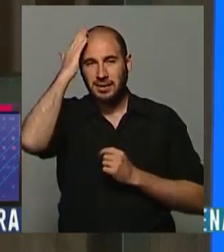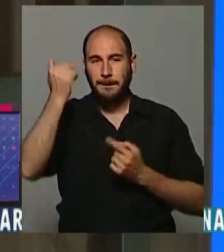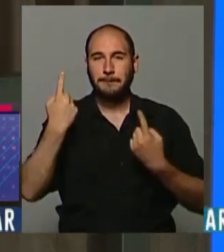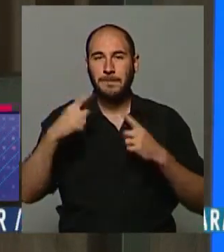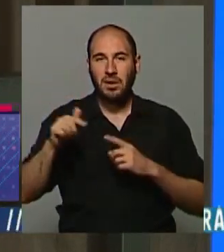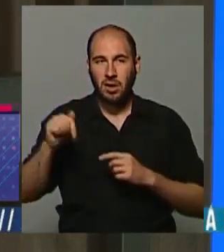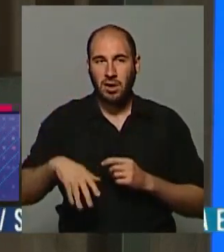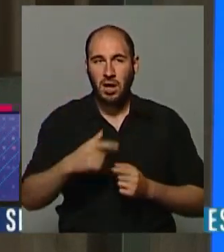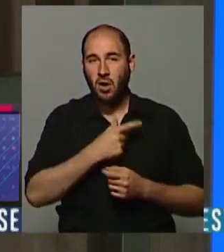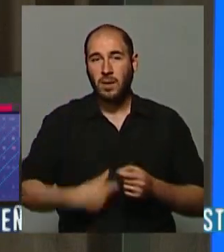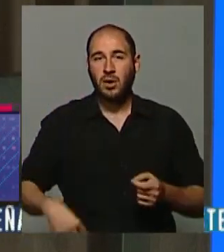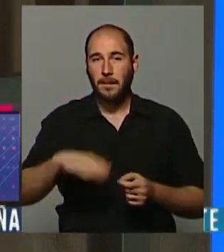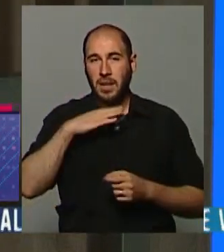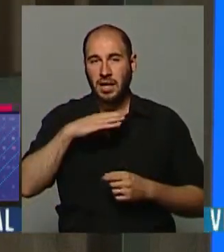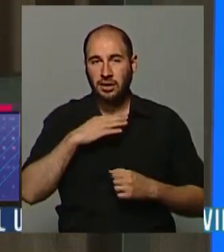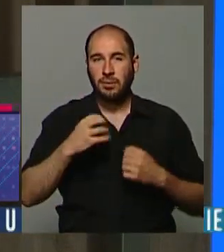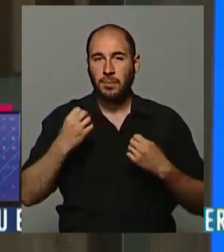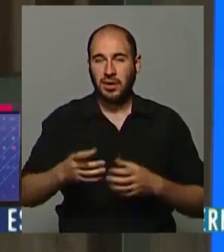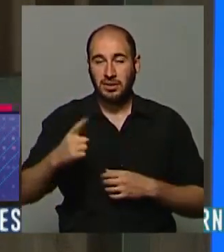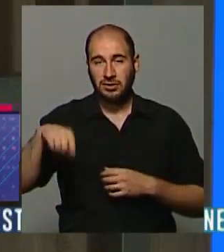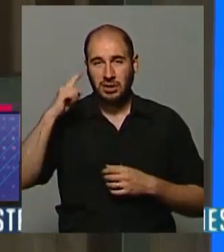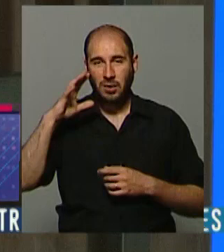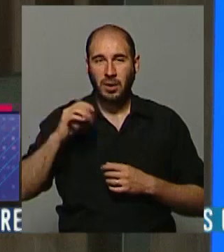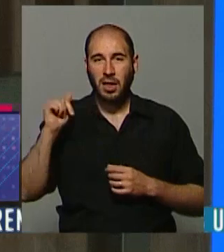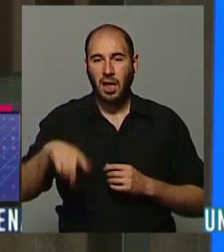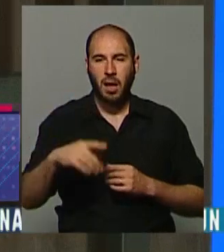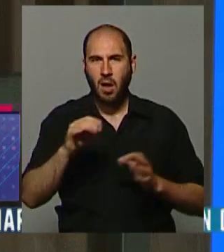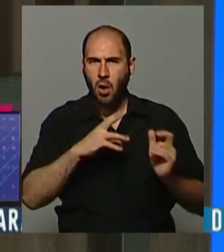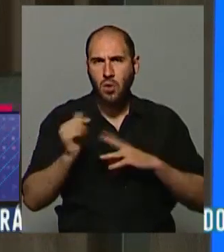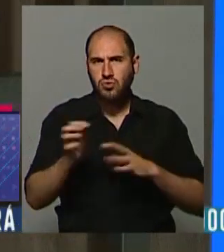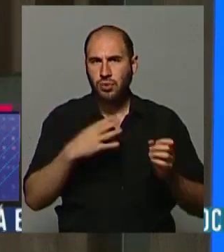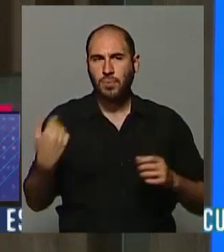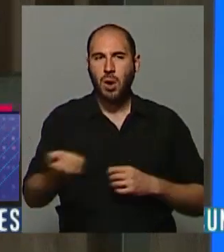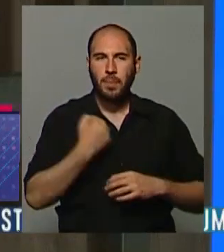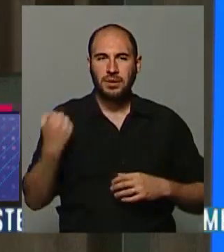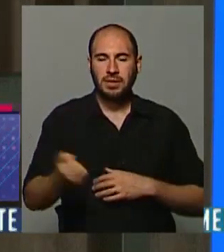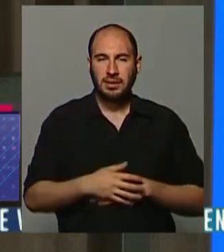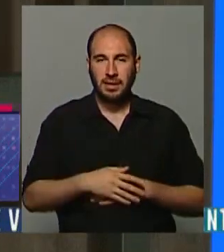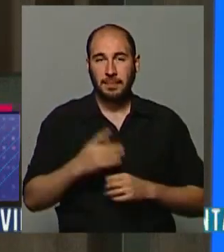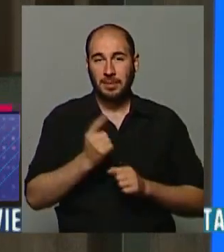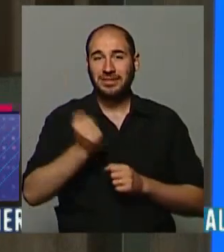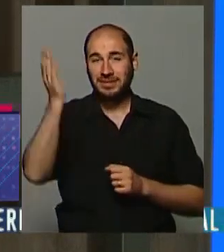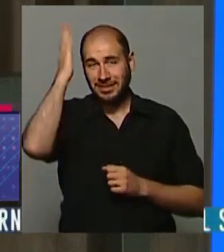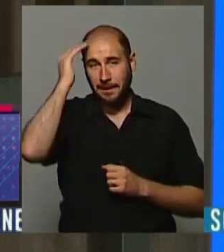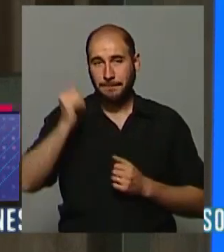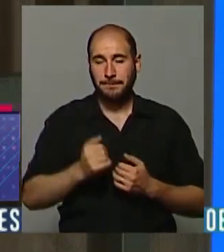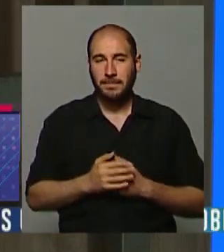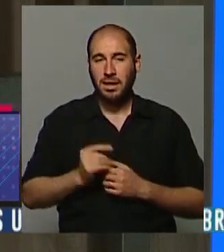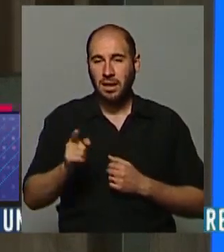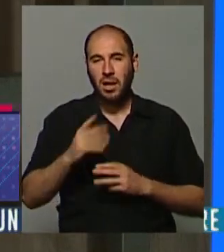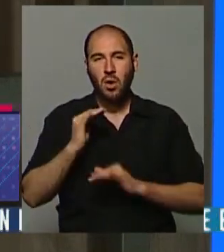en este caso con el gobierno de México, porque recordemos que se generó una polémica bastante importante. Por un lado, Donald Trump hablando